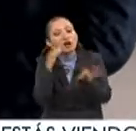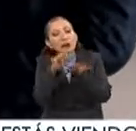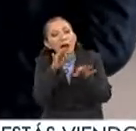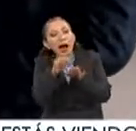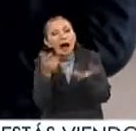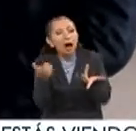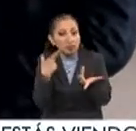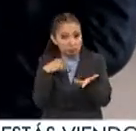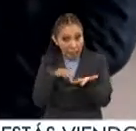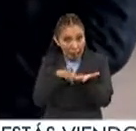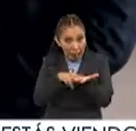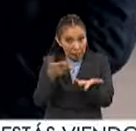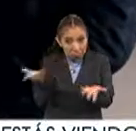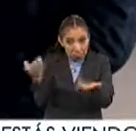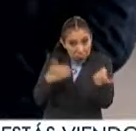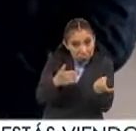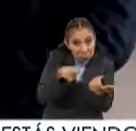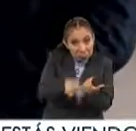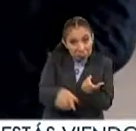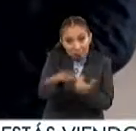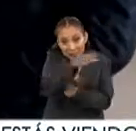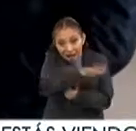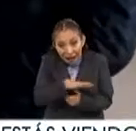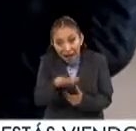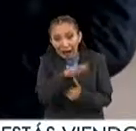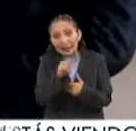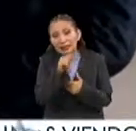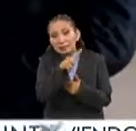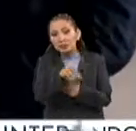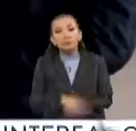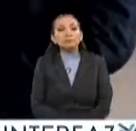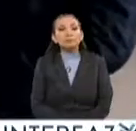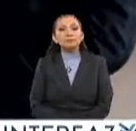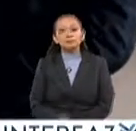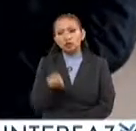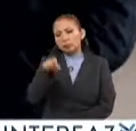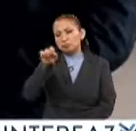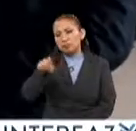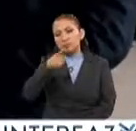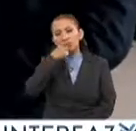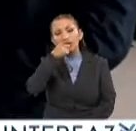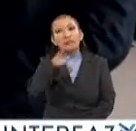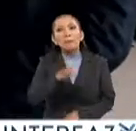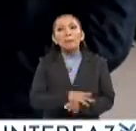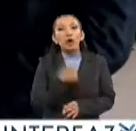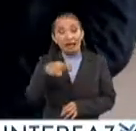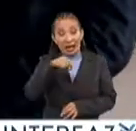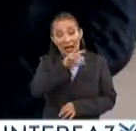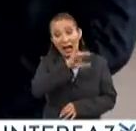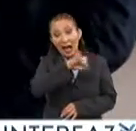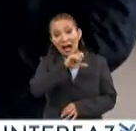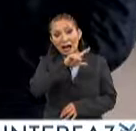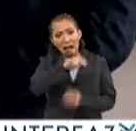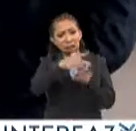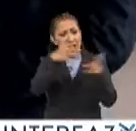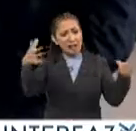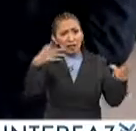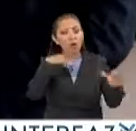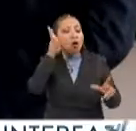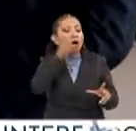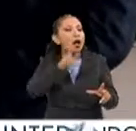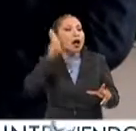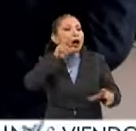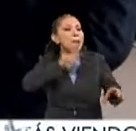pena aún experimentar en esta rama? Tú lo has dicho, porque nuestros canales son unos grandes